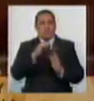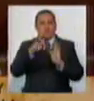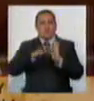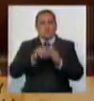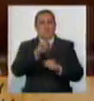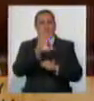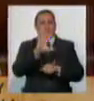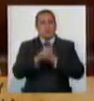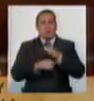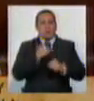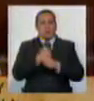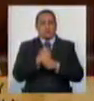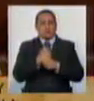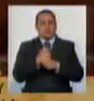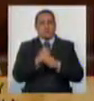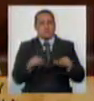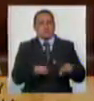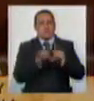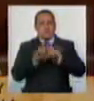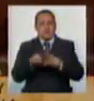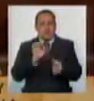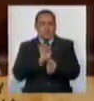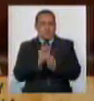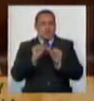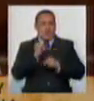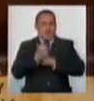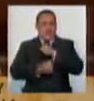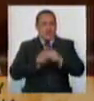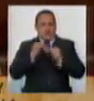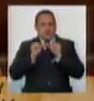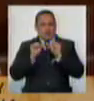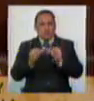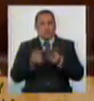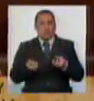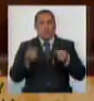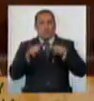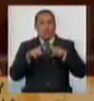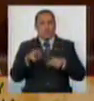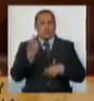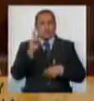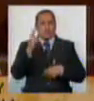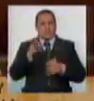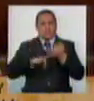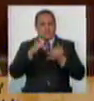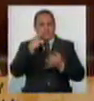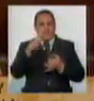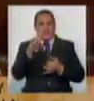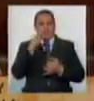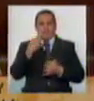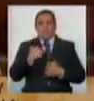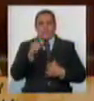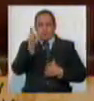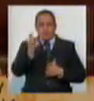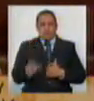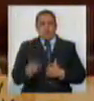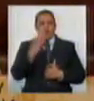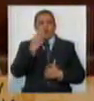de 25 años y con cadena perpetua cuando el sicariato utilice a un menor de edad.